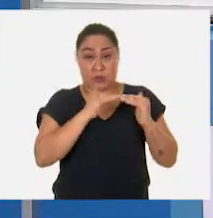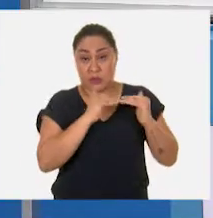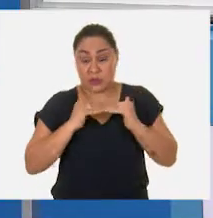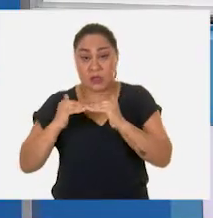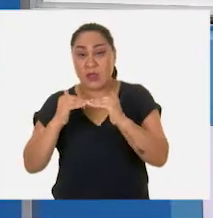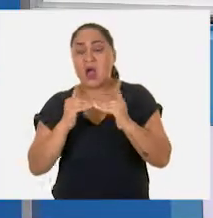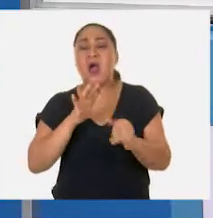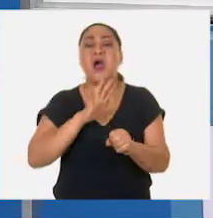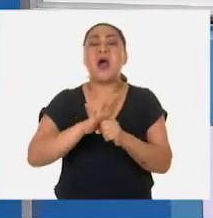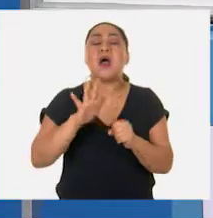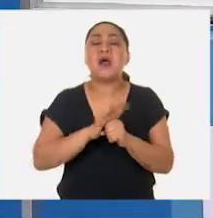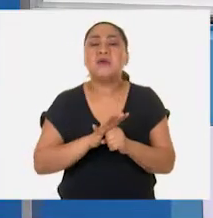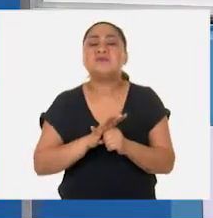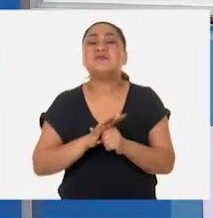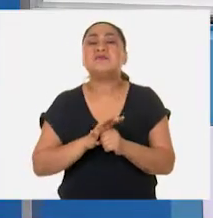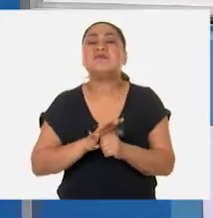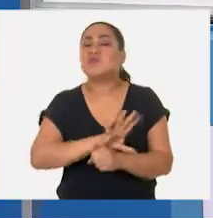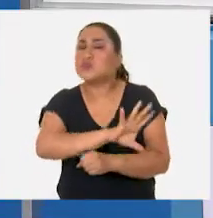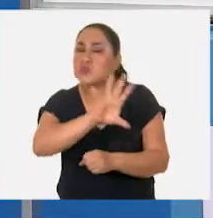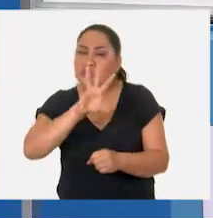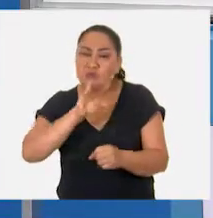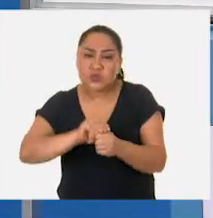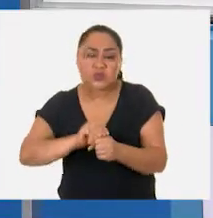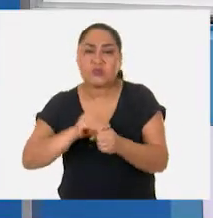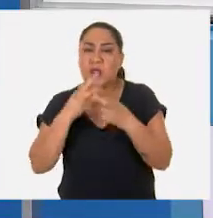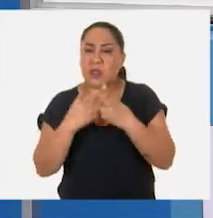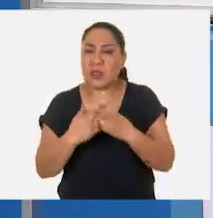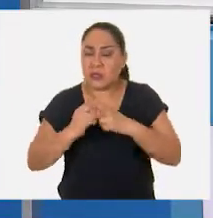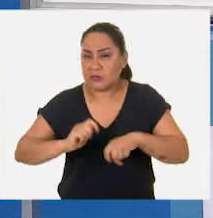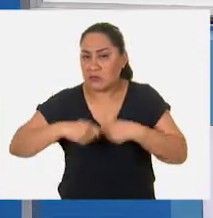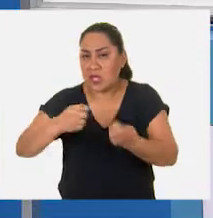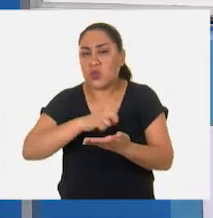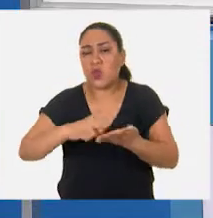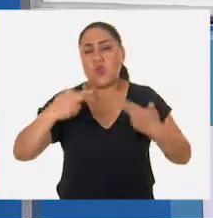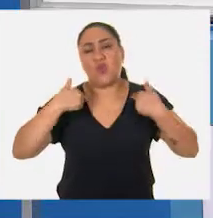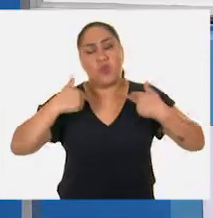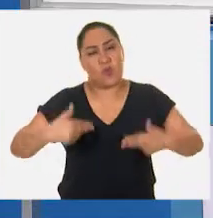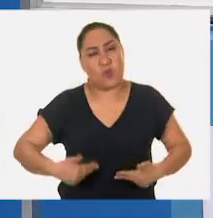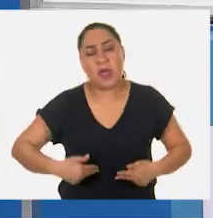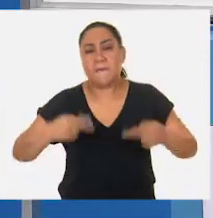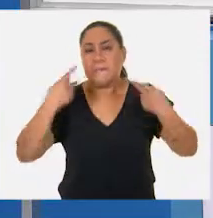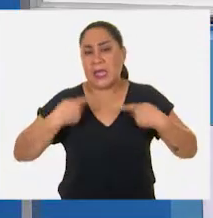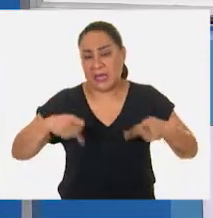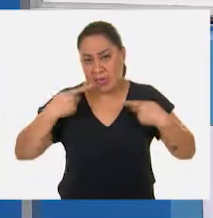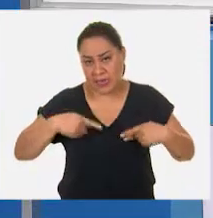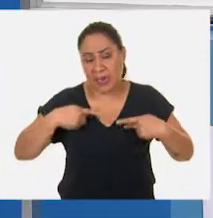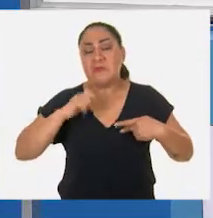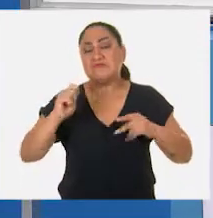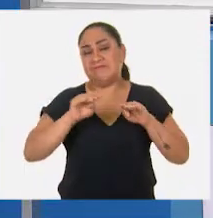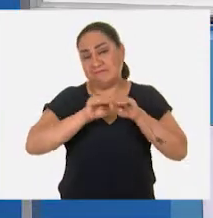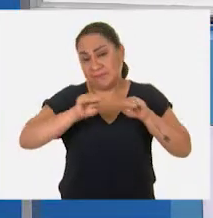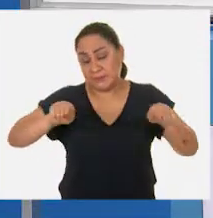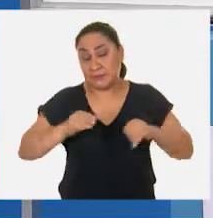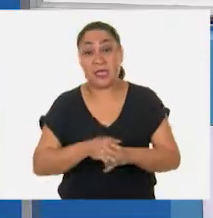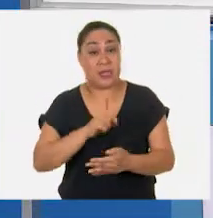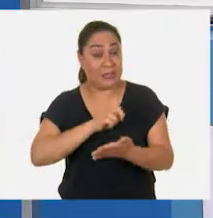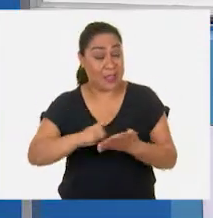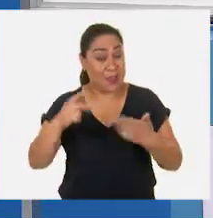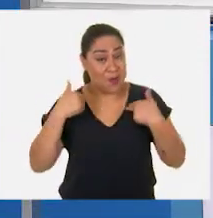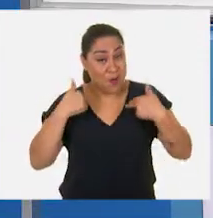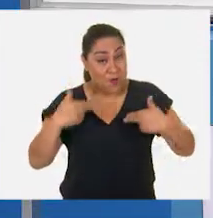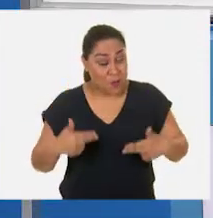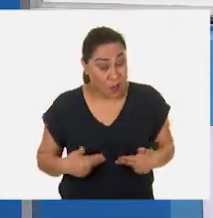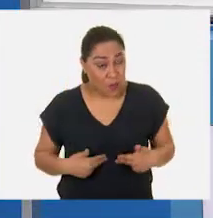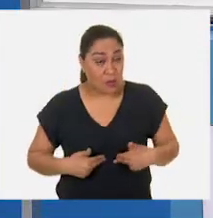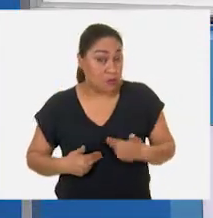el ejercicio pleno de todos los derechos humanos para todas las personas en igualdad. Por eso, los derechos humanos no se